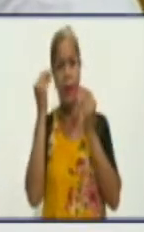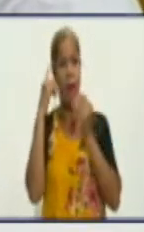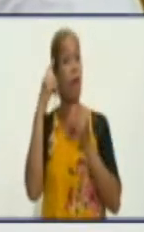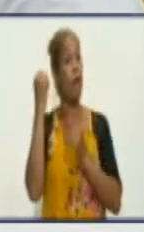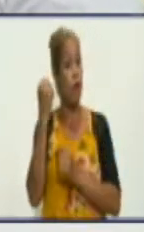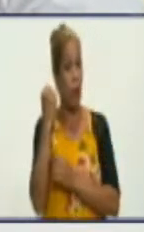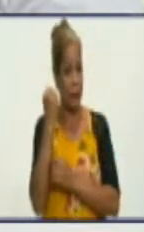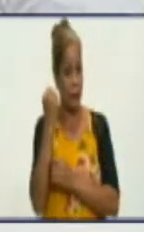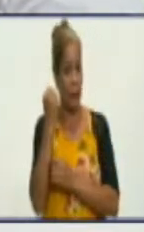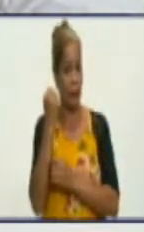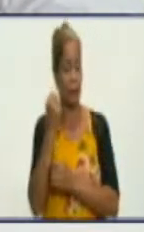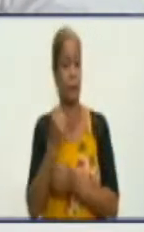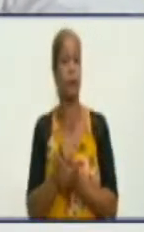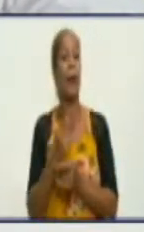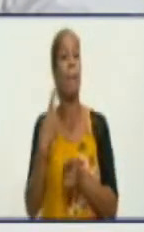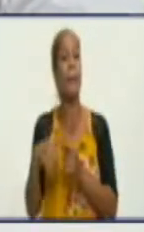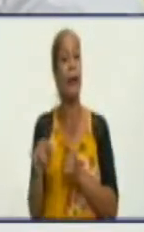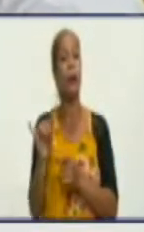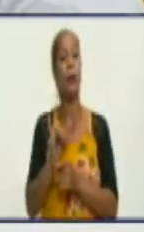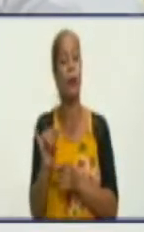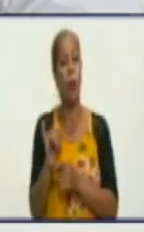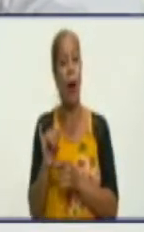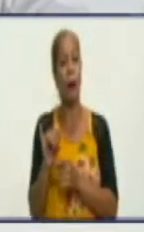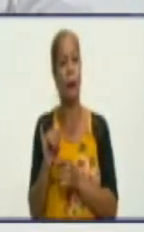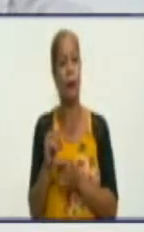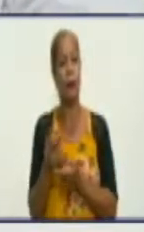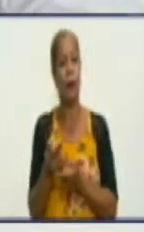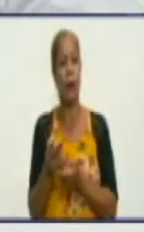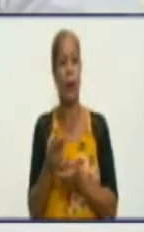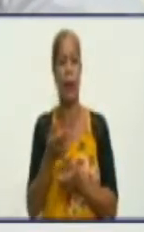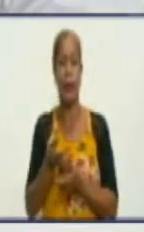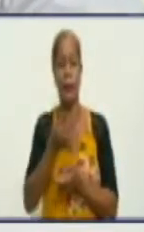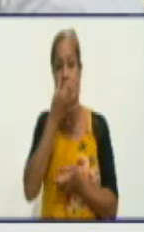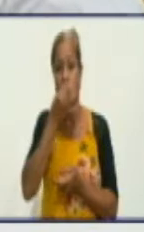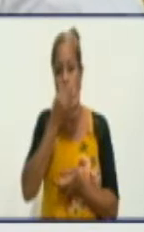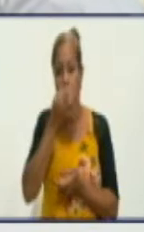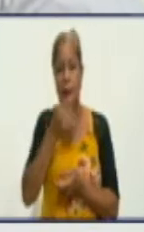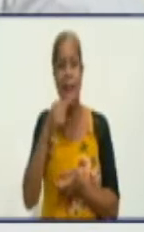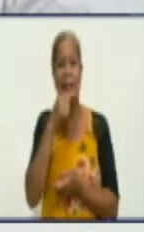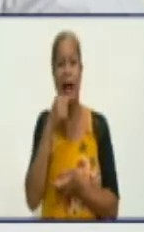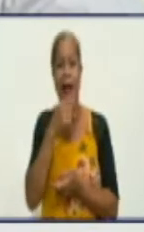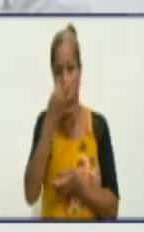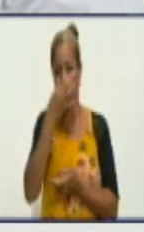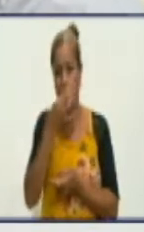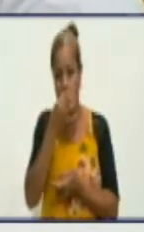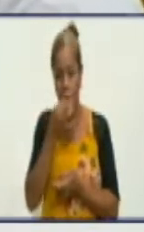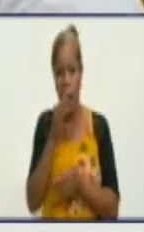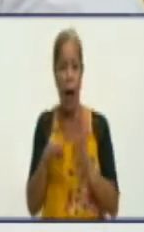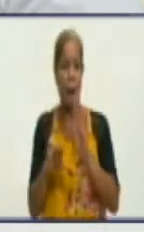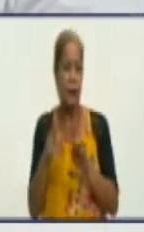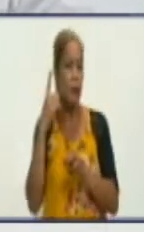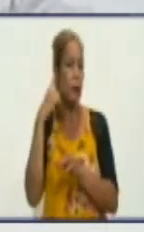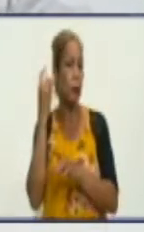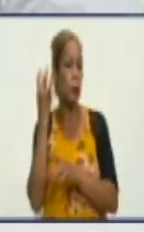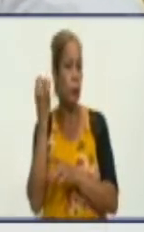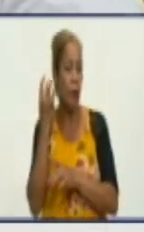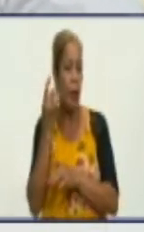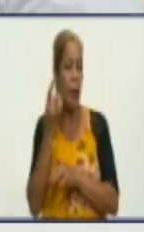hasta fotofobia. Pero también existe la epístasis, que es el sangrado por la nariz. También existe el zumbido de oído, el malestar